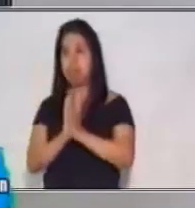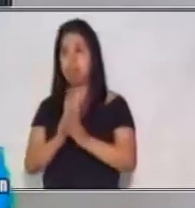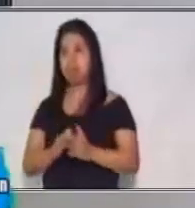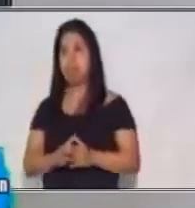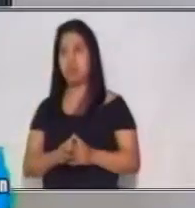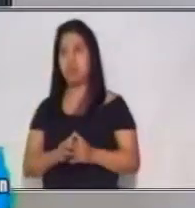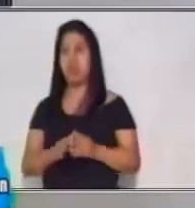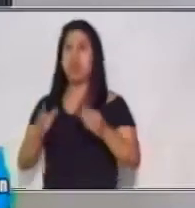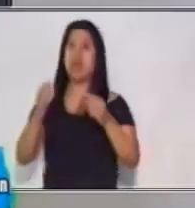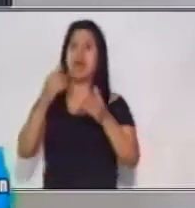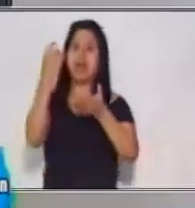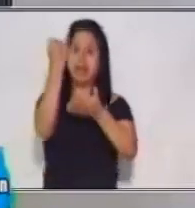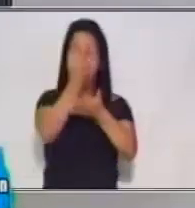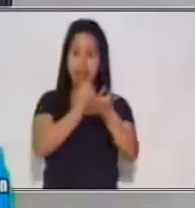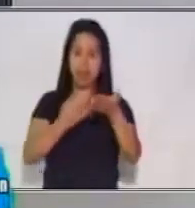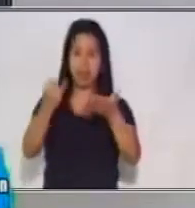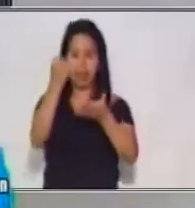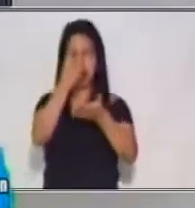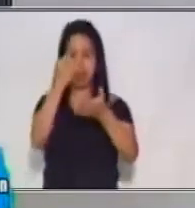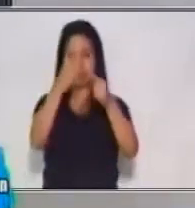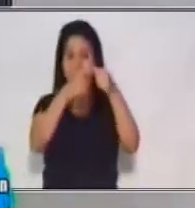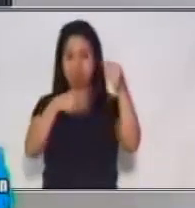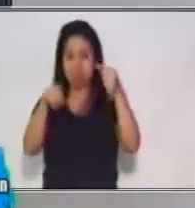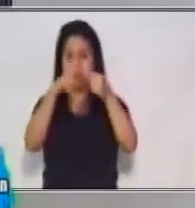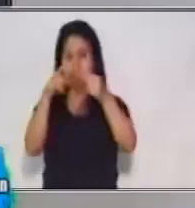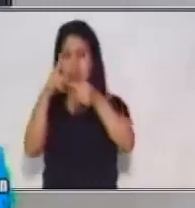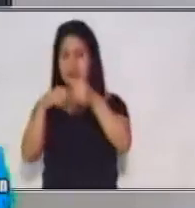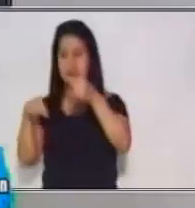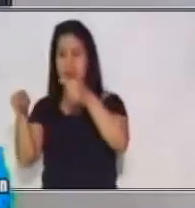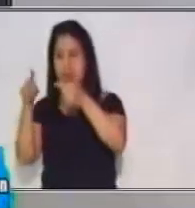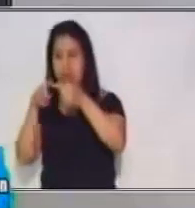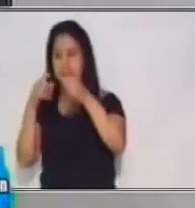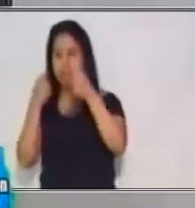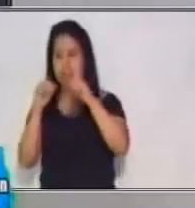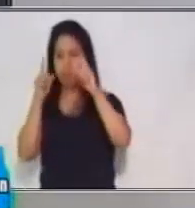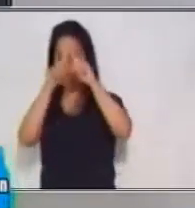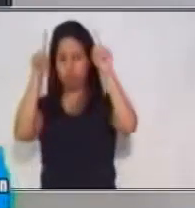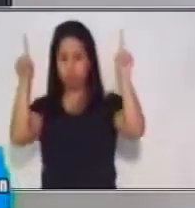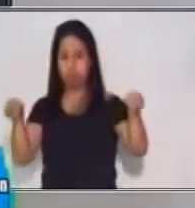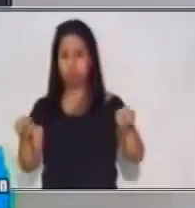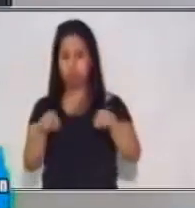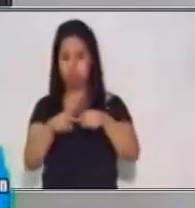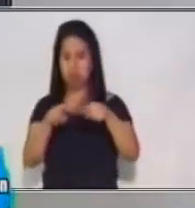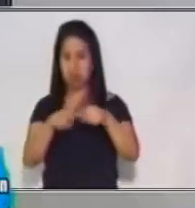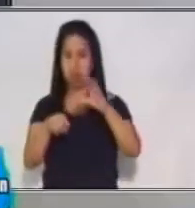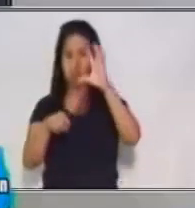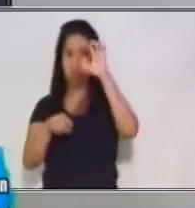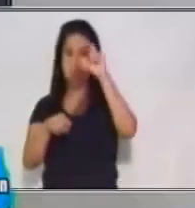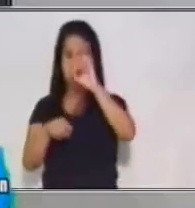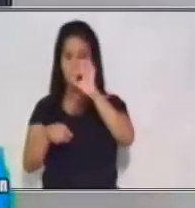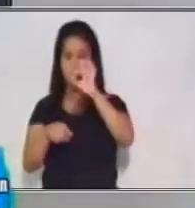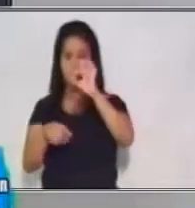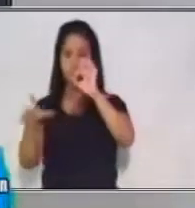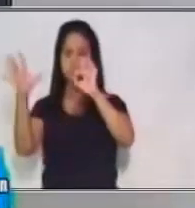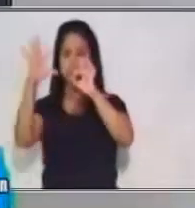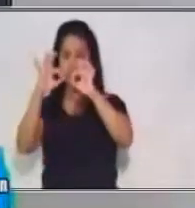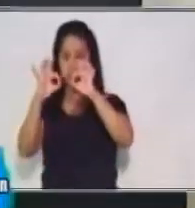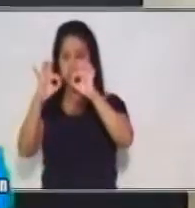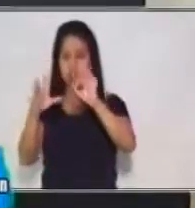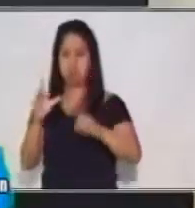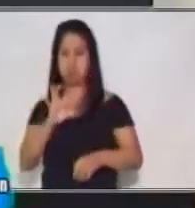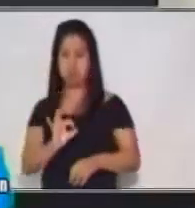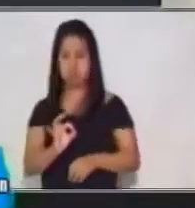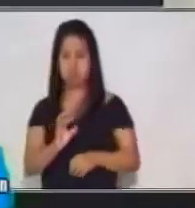el diagrama. Primero haces el rectángulo, haces los tres diagramas, lo representas con la letra. Recuerda que